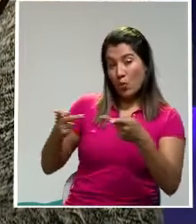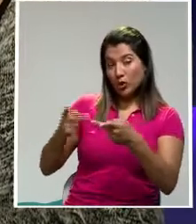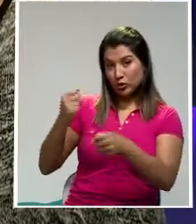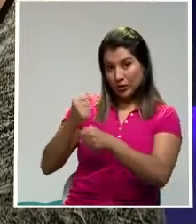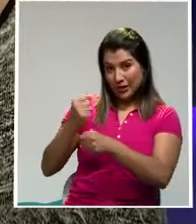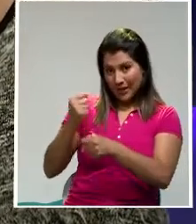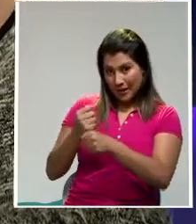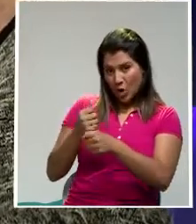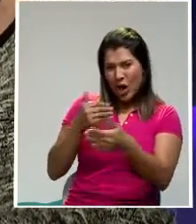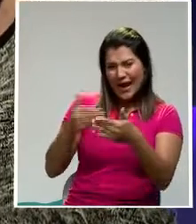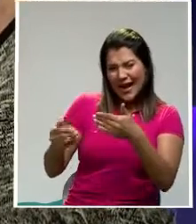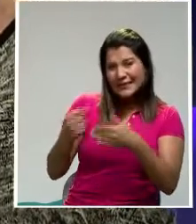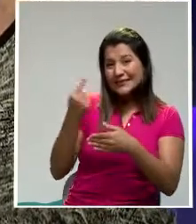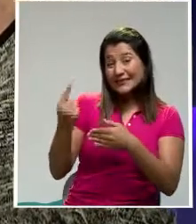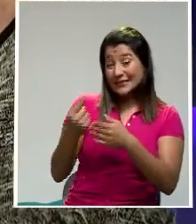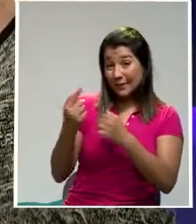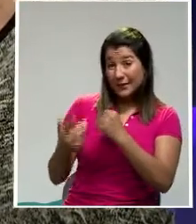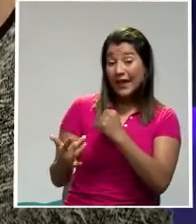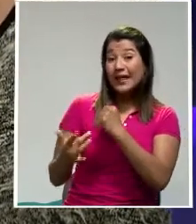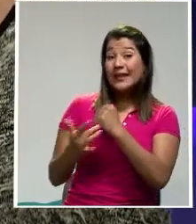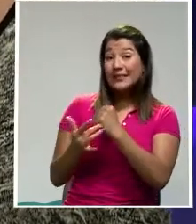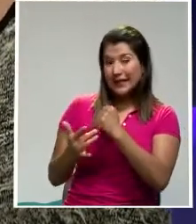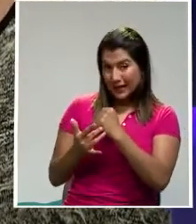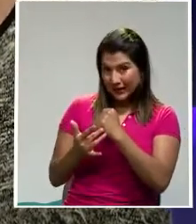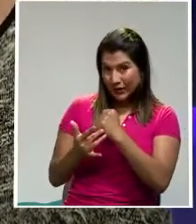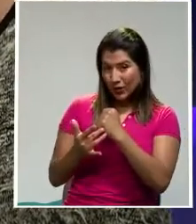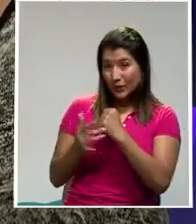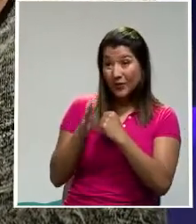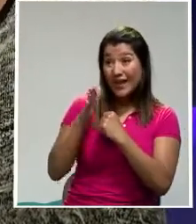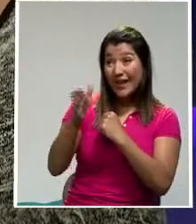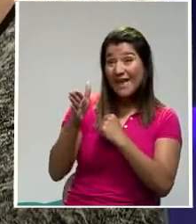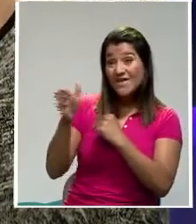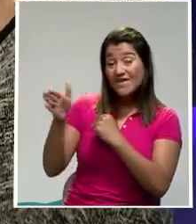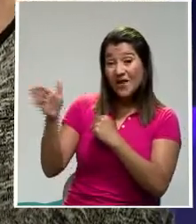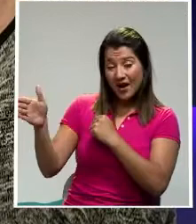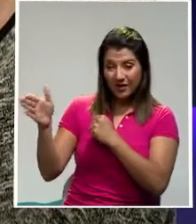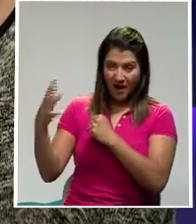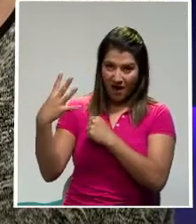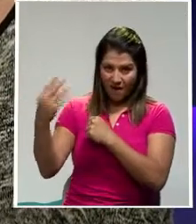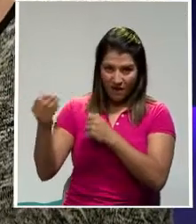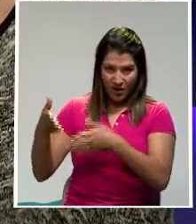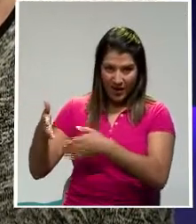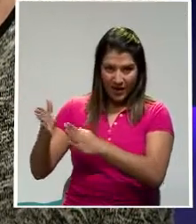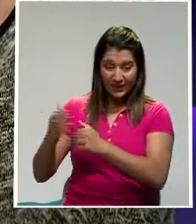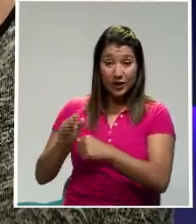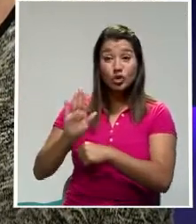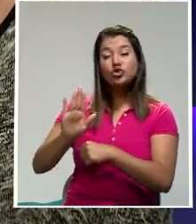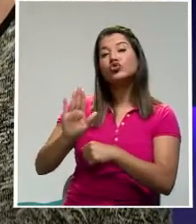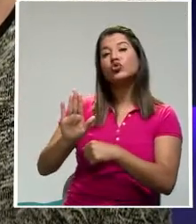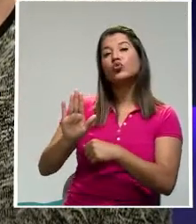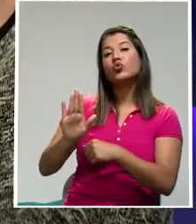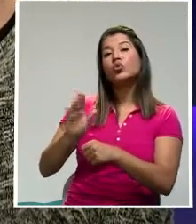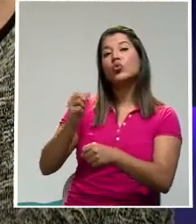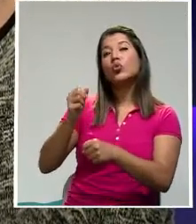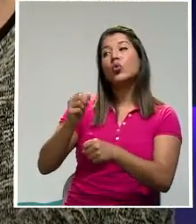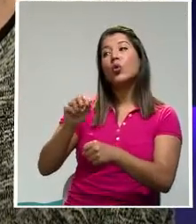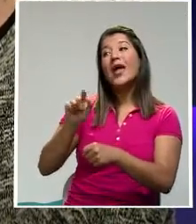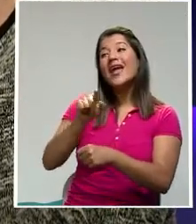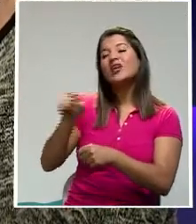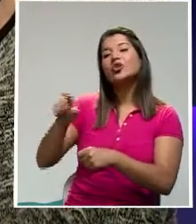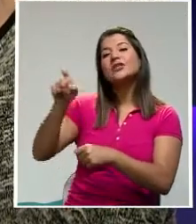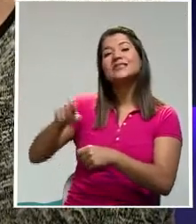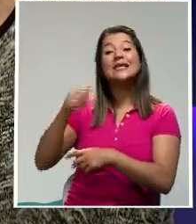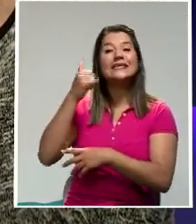los técnicos que andan en la calle, que llamamos nosotros, su herramienta de trabajo es el celular. Y